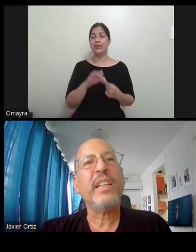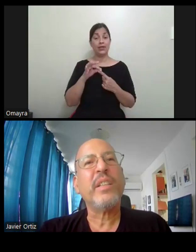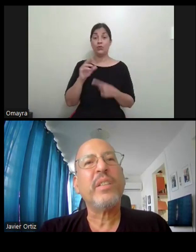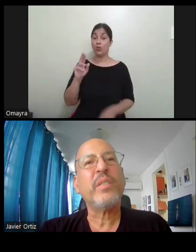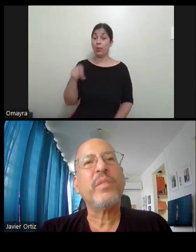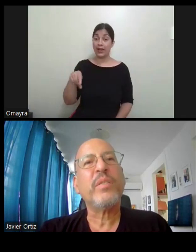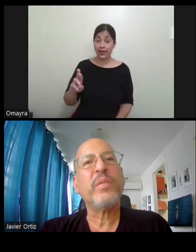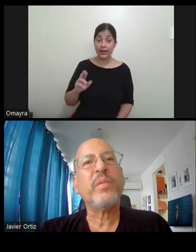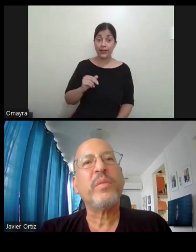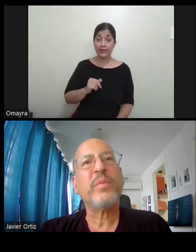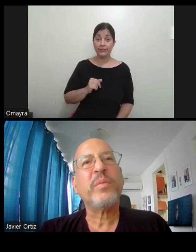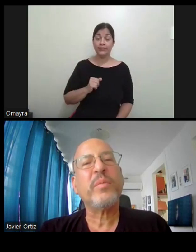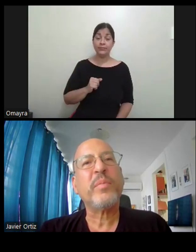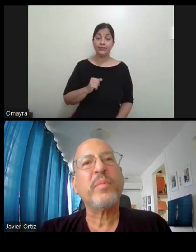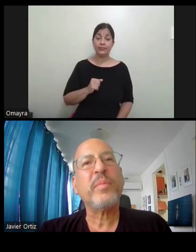UPR,